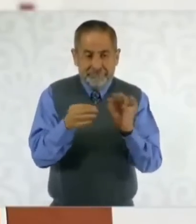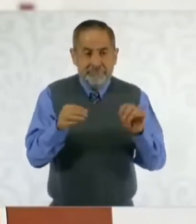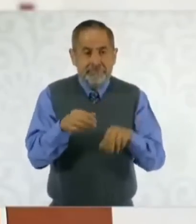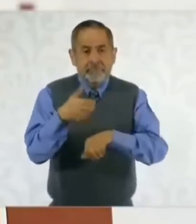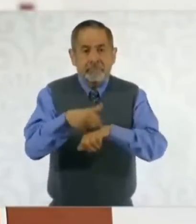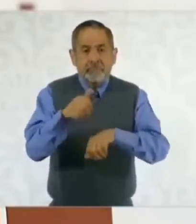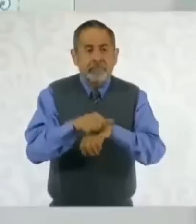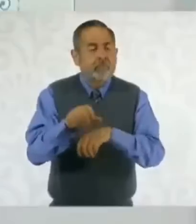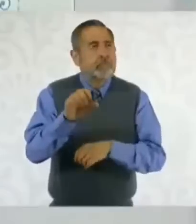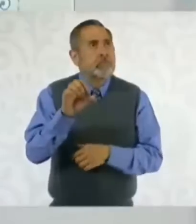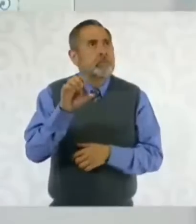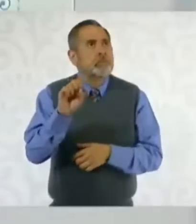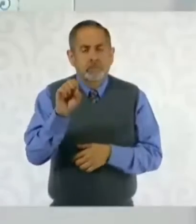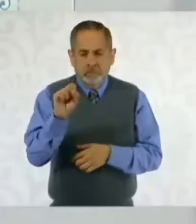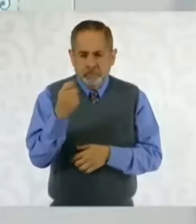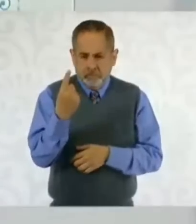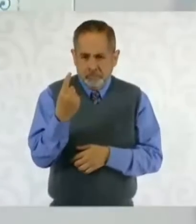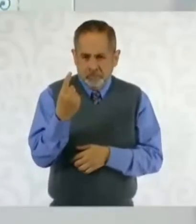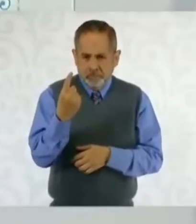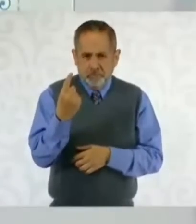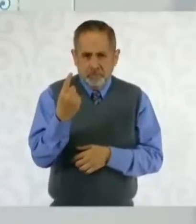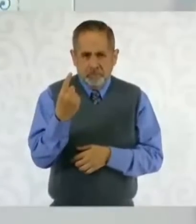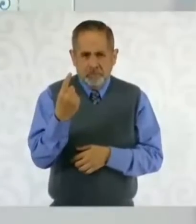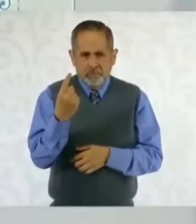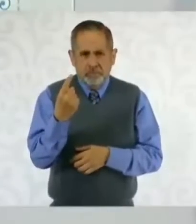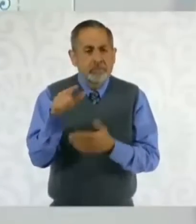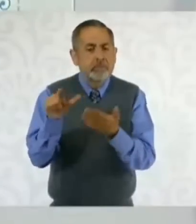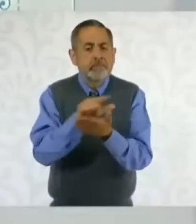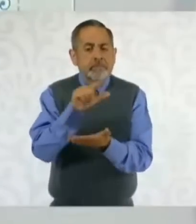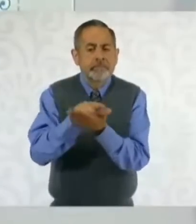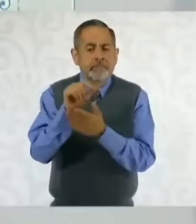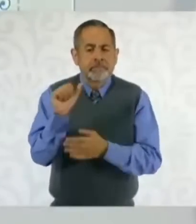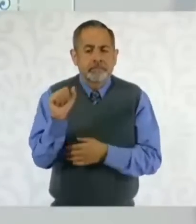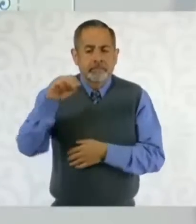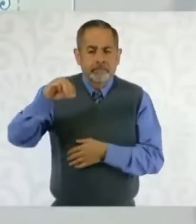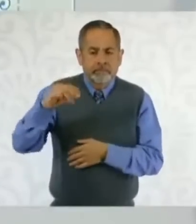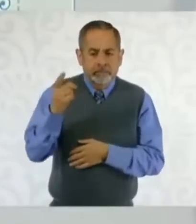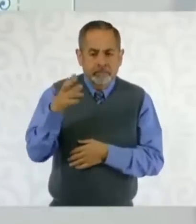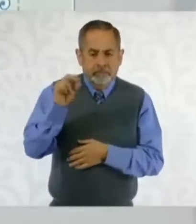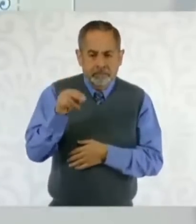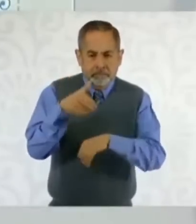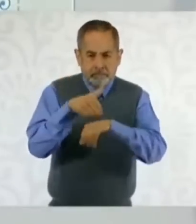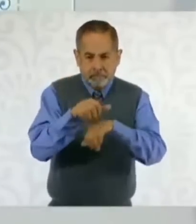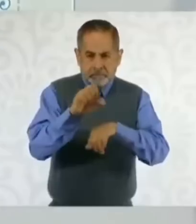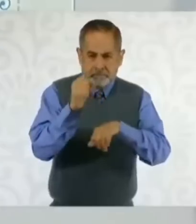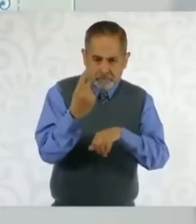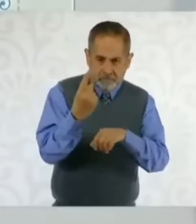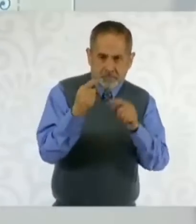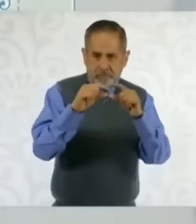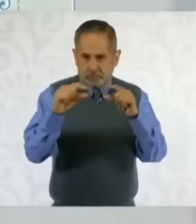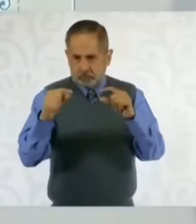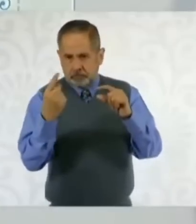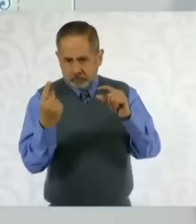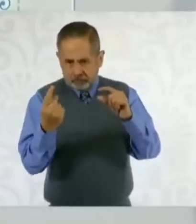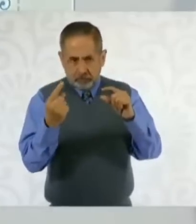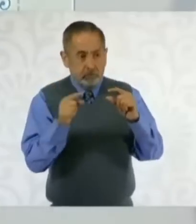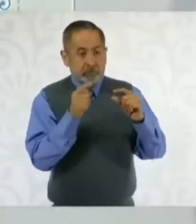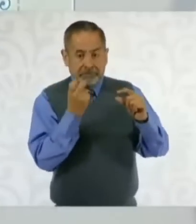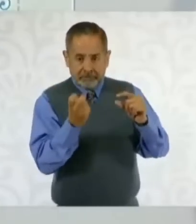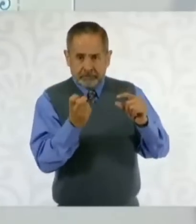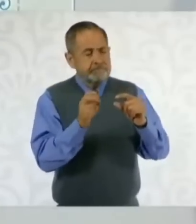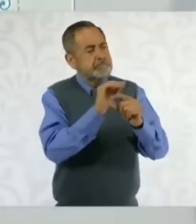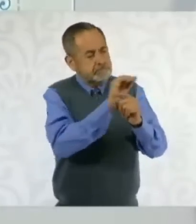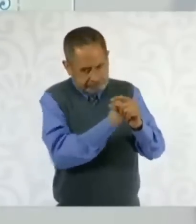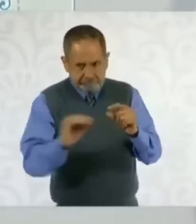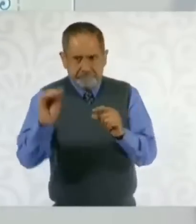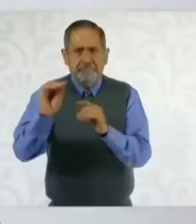el 61, artículo 61 de la Ley de Amparo, numeral 1, que ahora formará parte de la